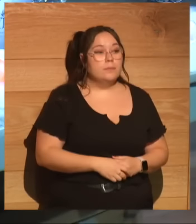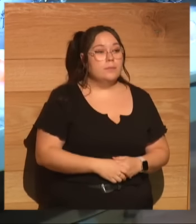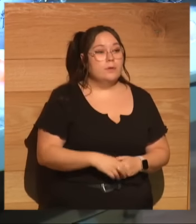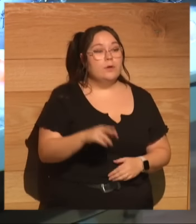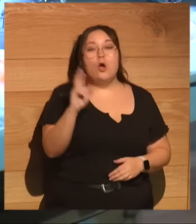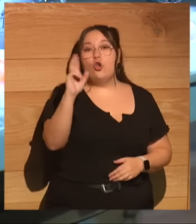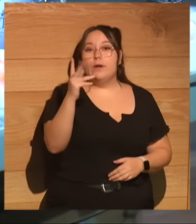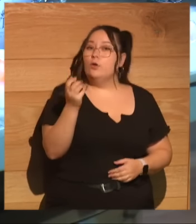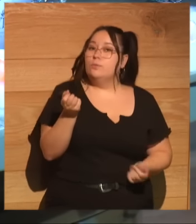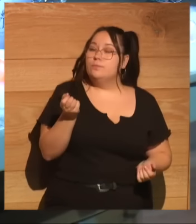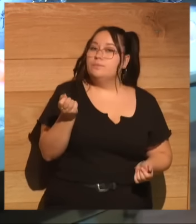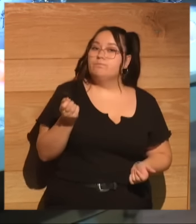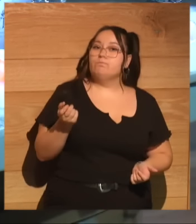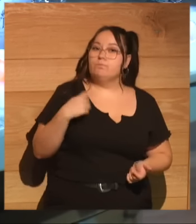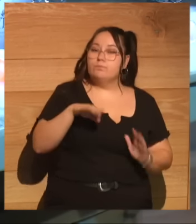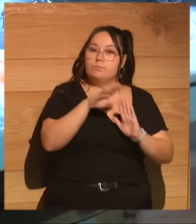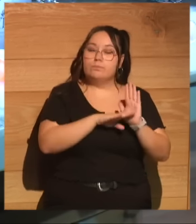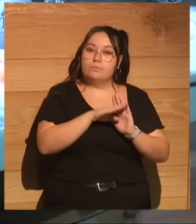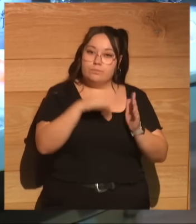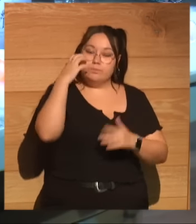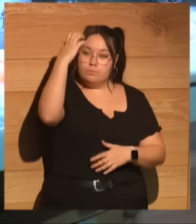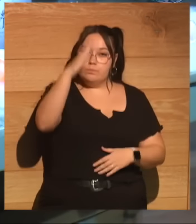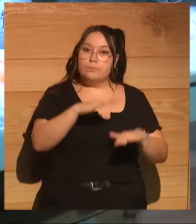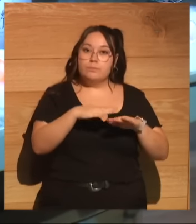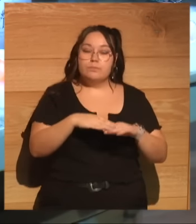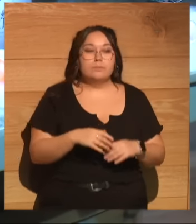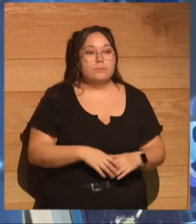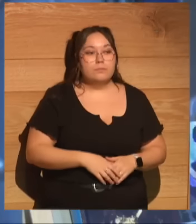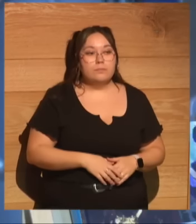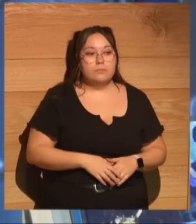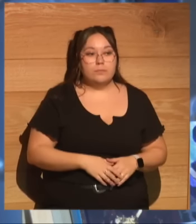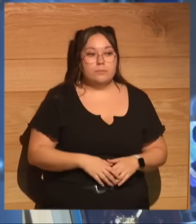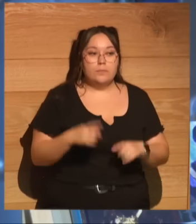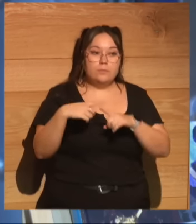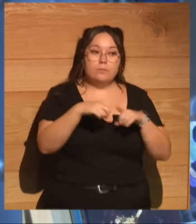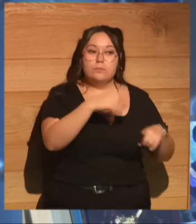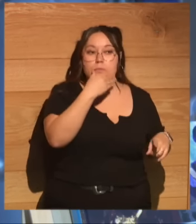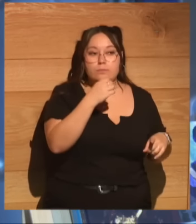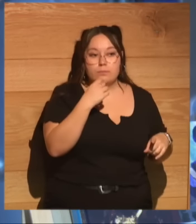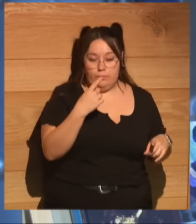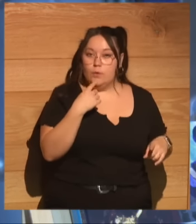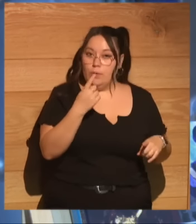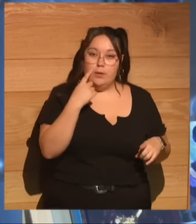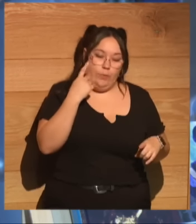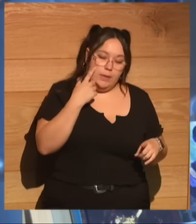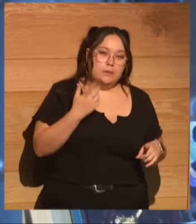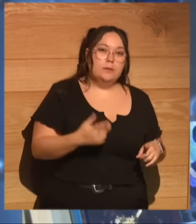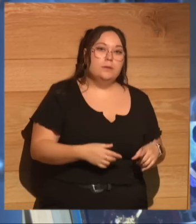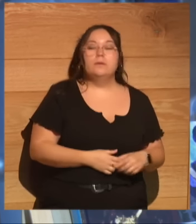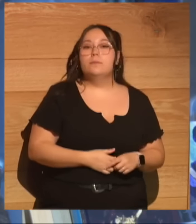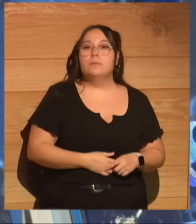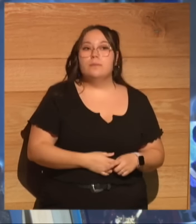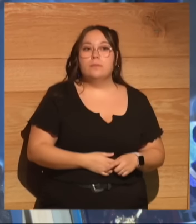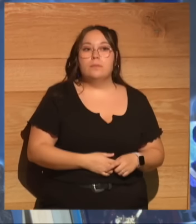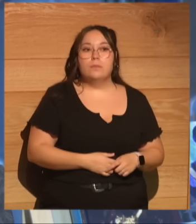Rodrigo Cortés, ¿por qué vamos a hacer un programa sobre Tim Burton? No, vamos a decir cosas muy bonitas de Tim Burton, ya lo verás, entre otras cosas porque me